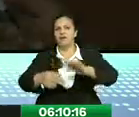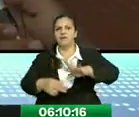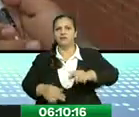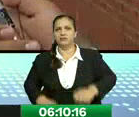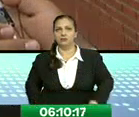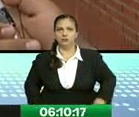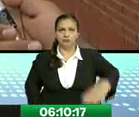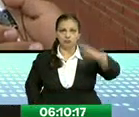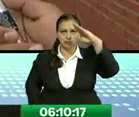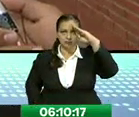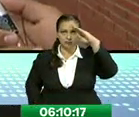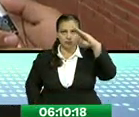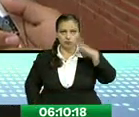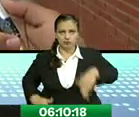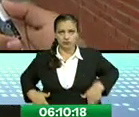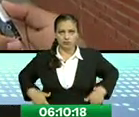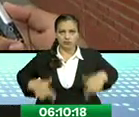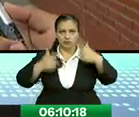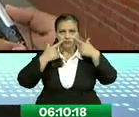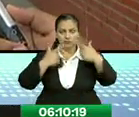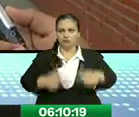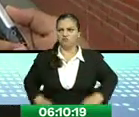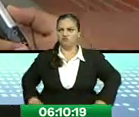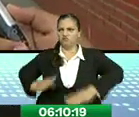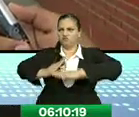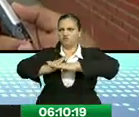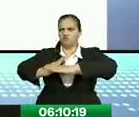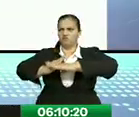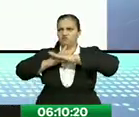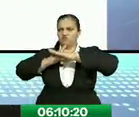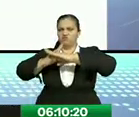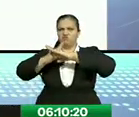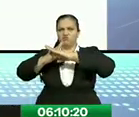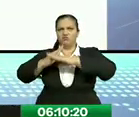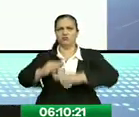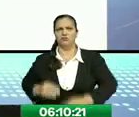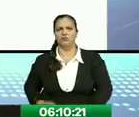frentea, como decimos, a pesar de que el guardia es un hombre